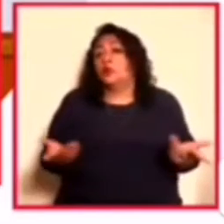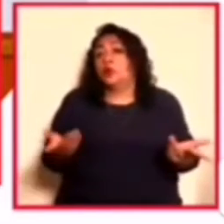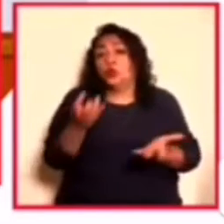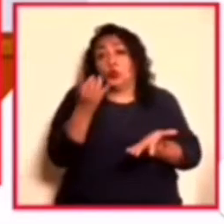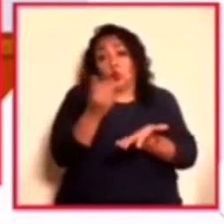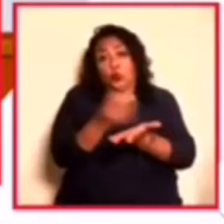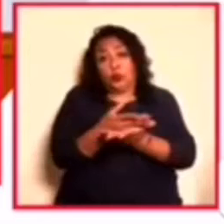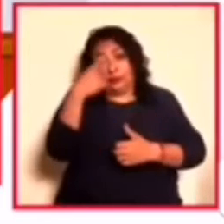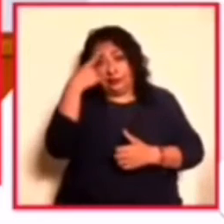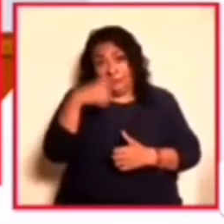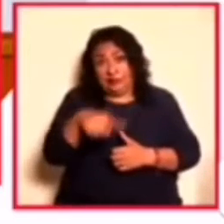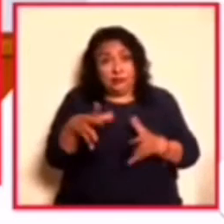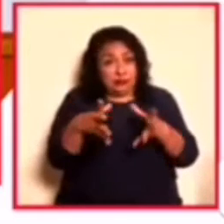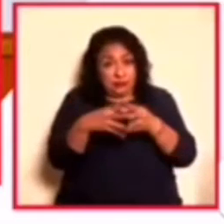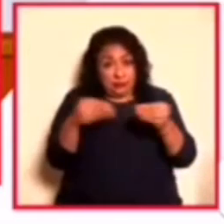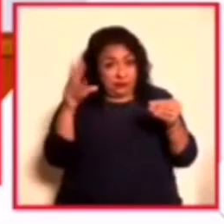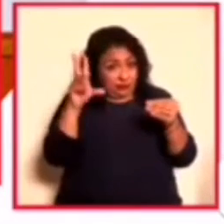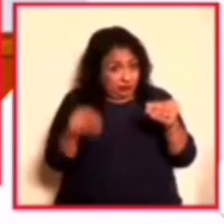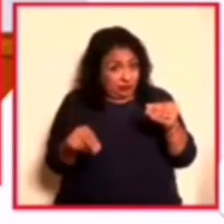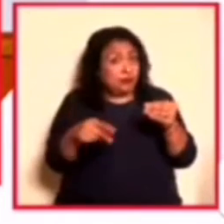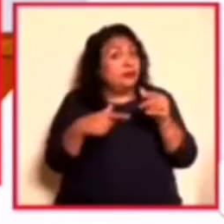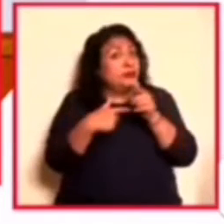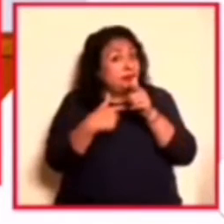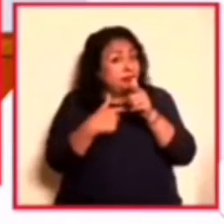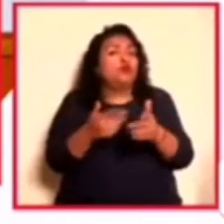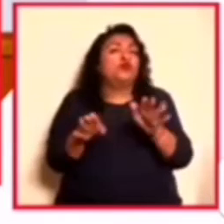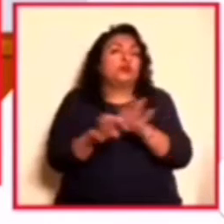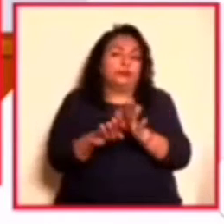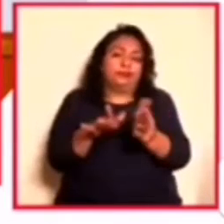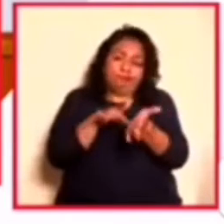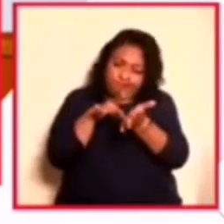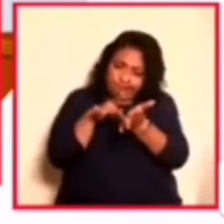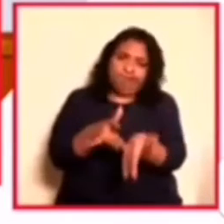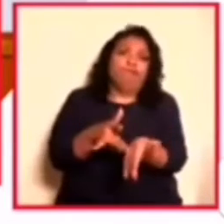que no desaparezca pues desde apoyarlos